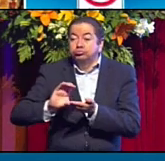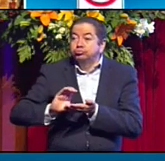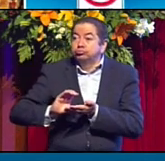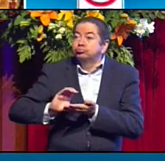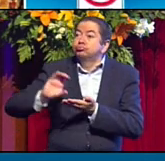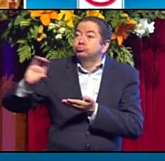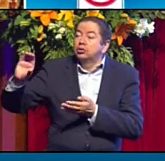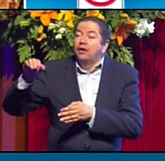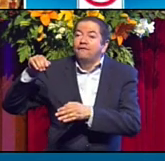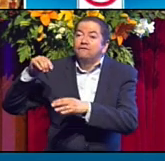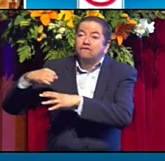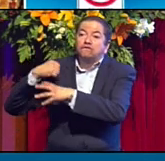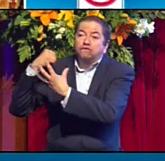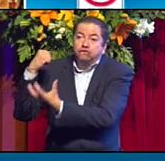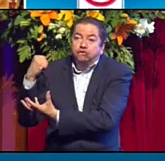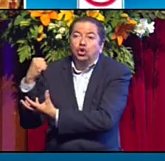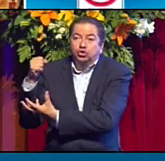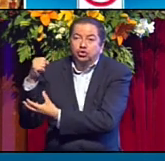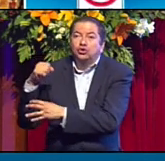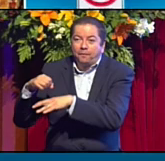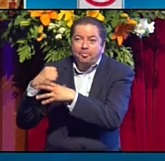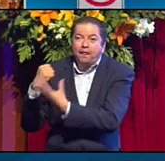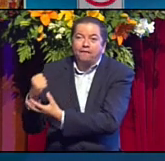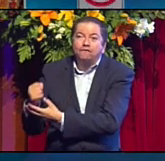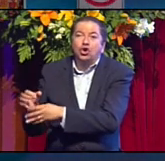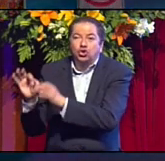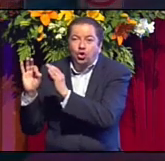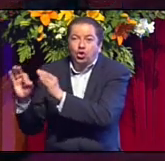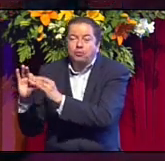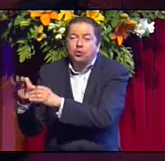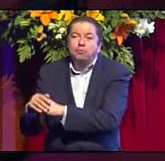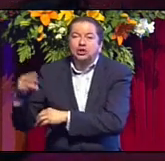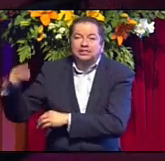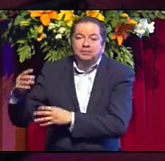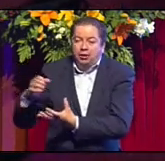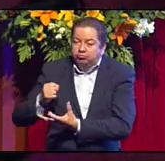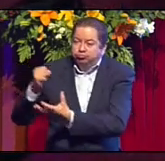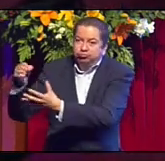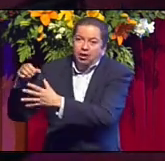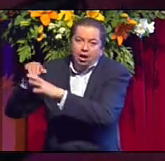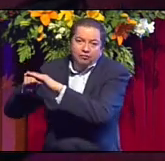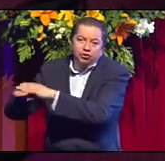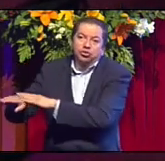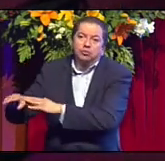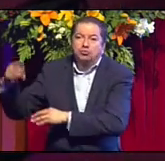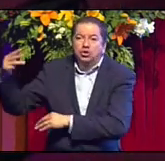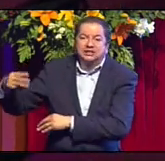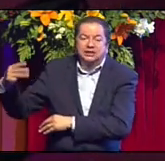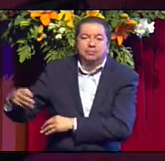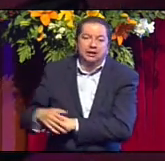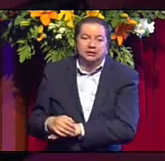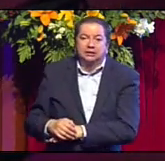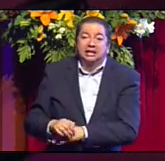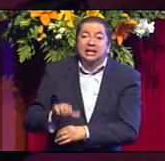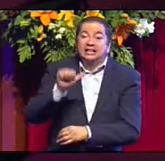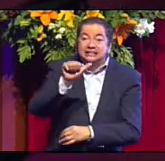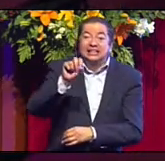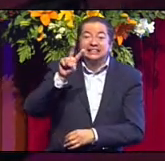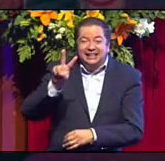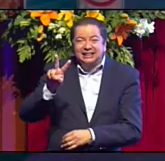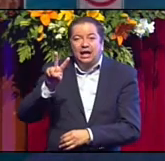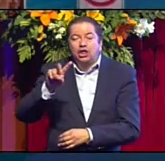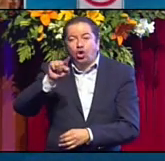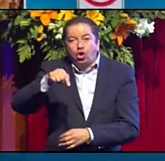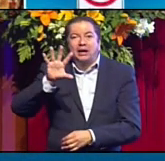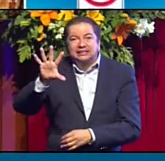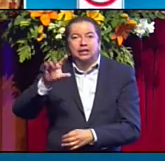Fondo Común Municipal, muy bien, muy aplicada la ex-Seremi. Al Fondo Común Municipal se van el